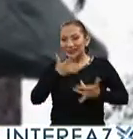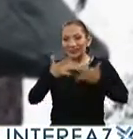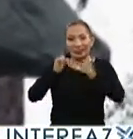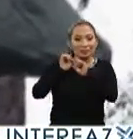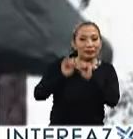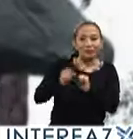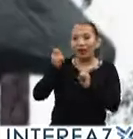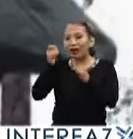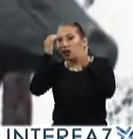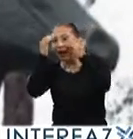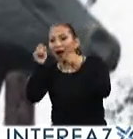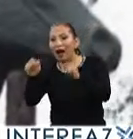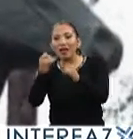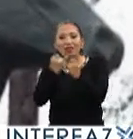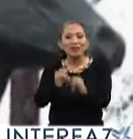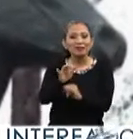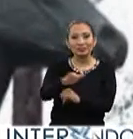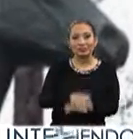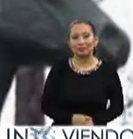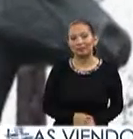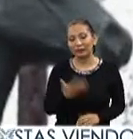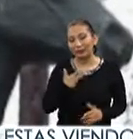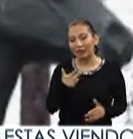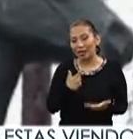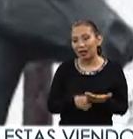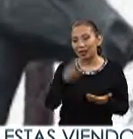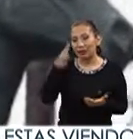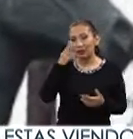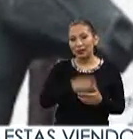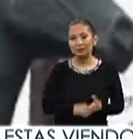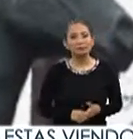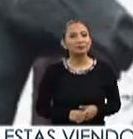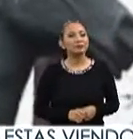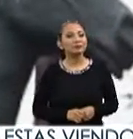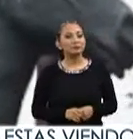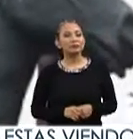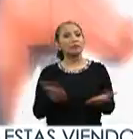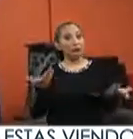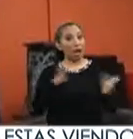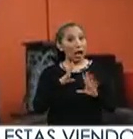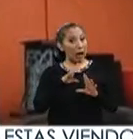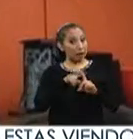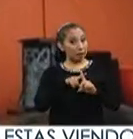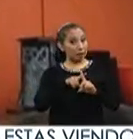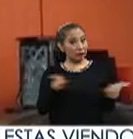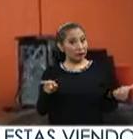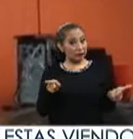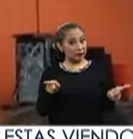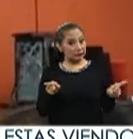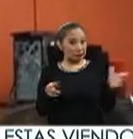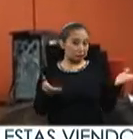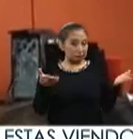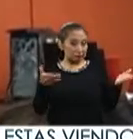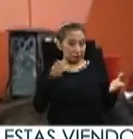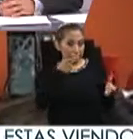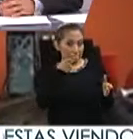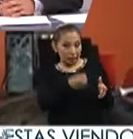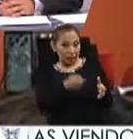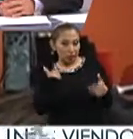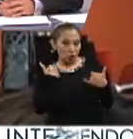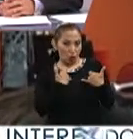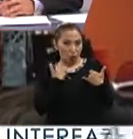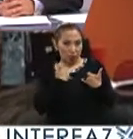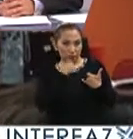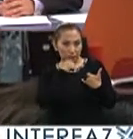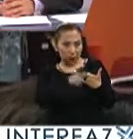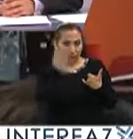ese sistema, de poder conocer esa autonomía que se tiene en una universidad autónoma. Hay diferencias, cuando hablamos con